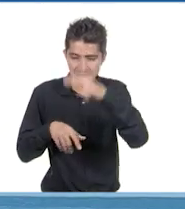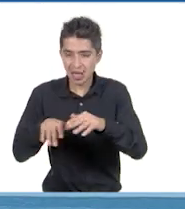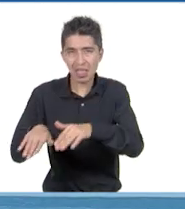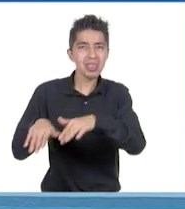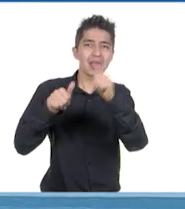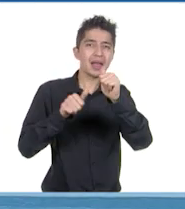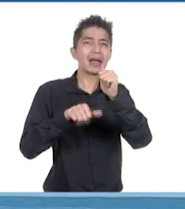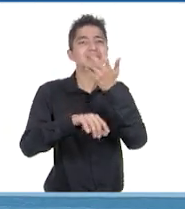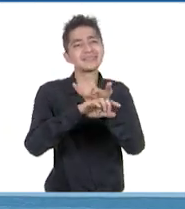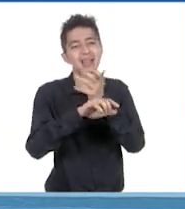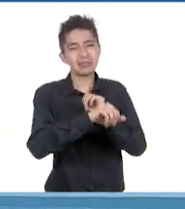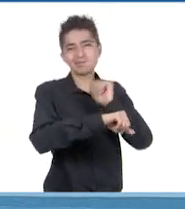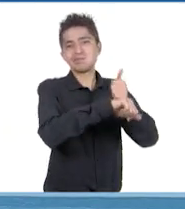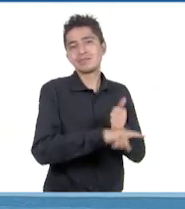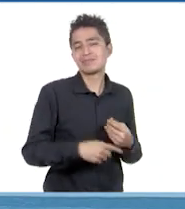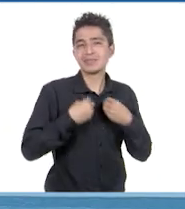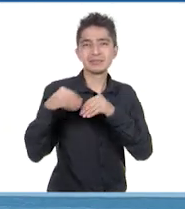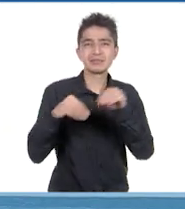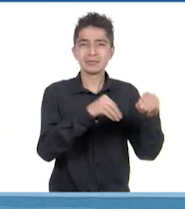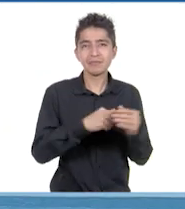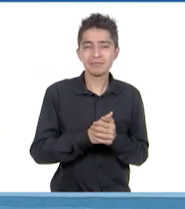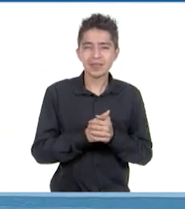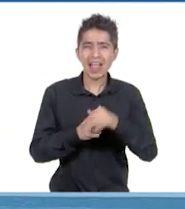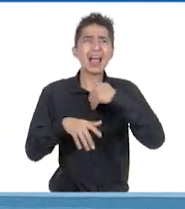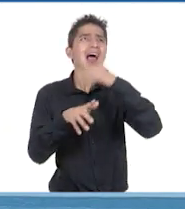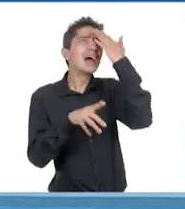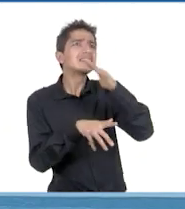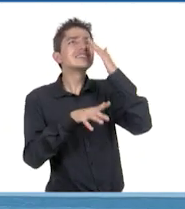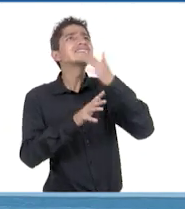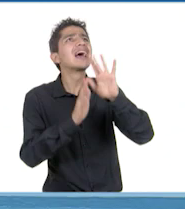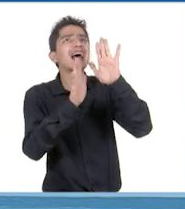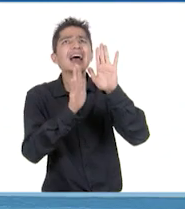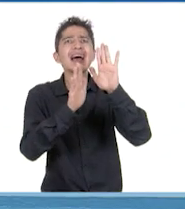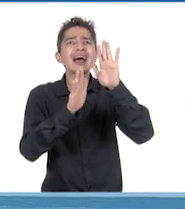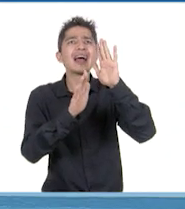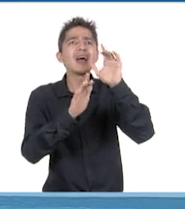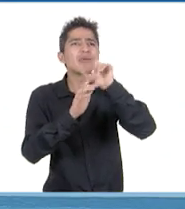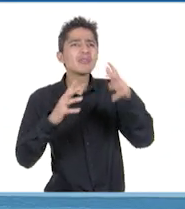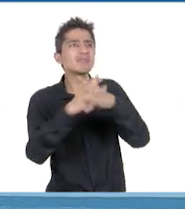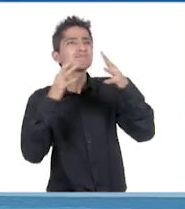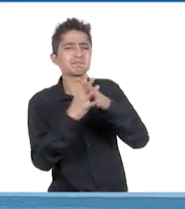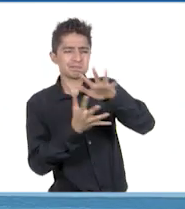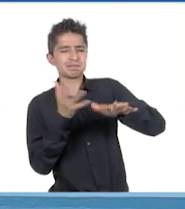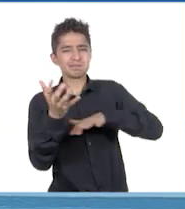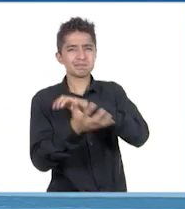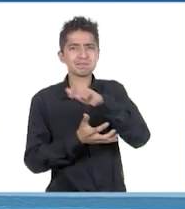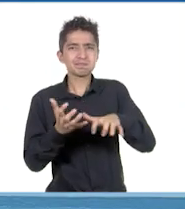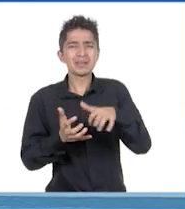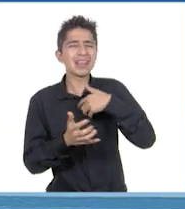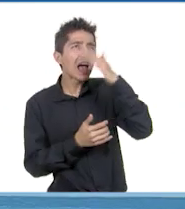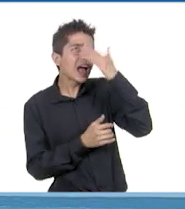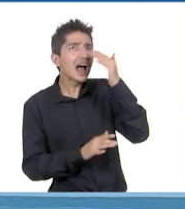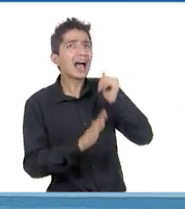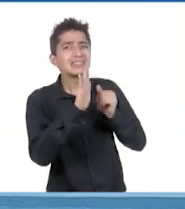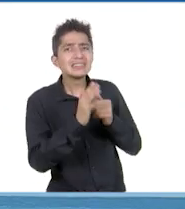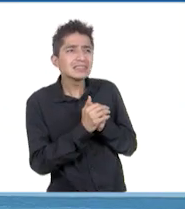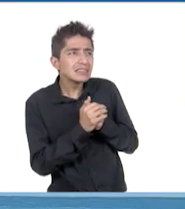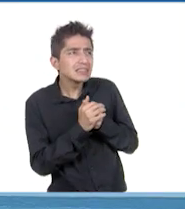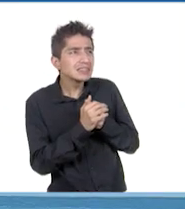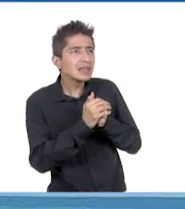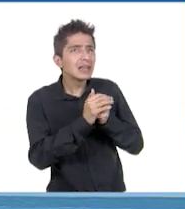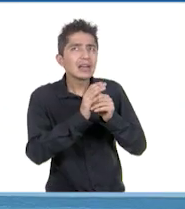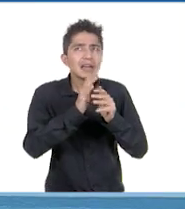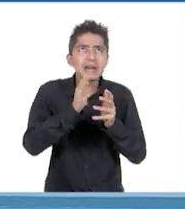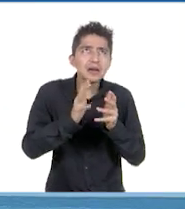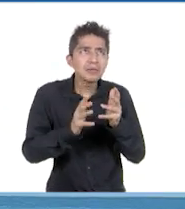Maestra, ya sé qué ocurrió al terminar ese levantamiento. Adelante, Ton, te escuchamos. Dinos qué pasó.